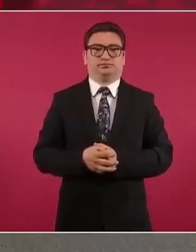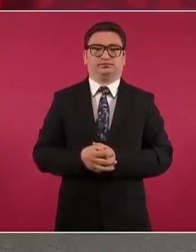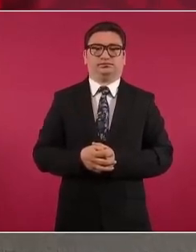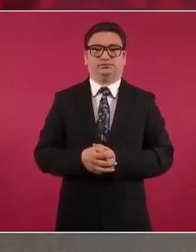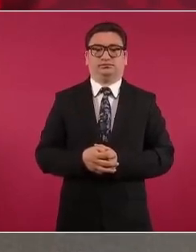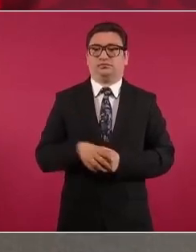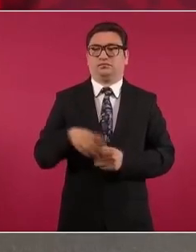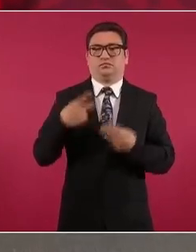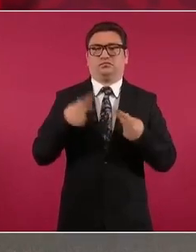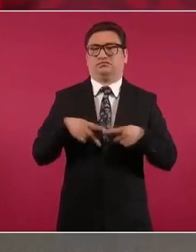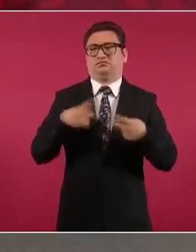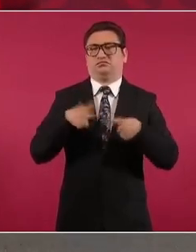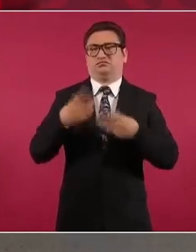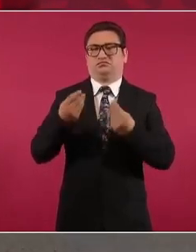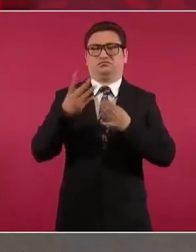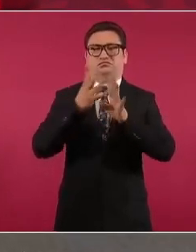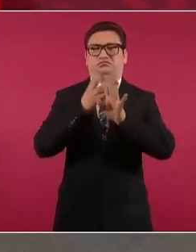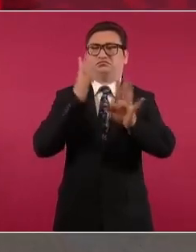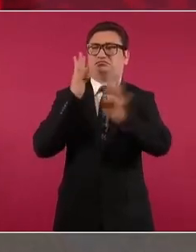filas.